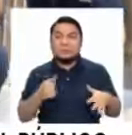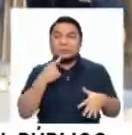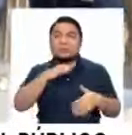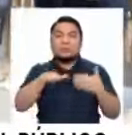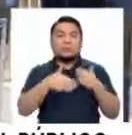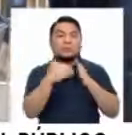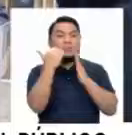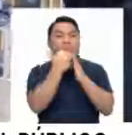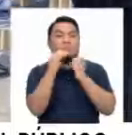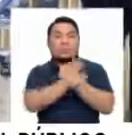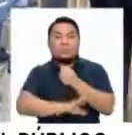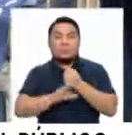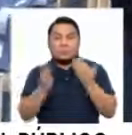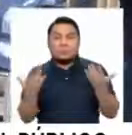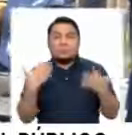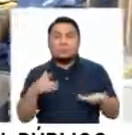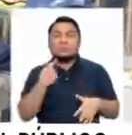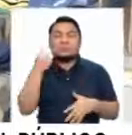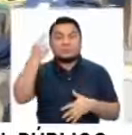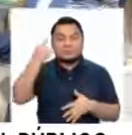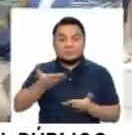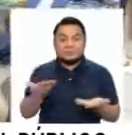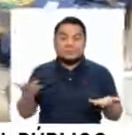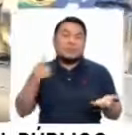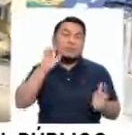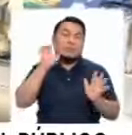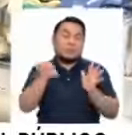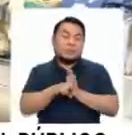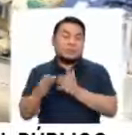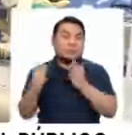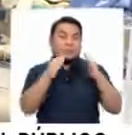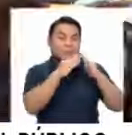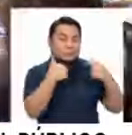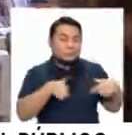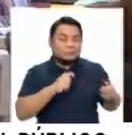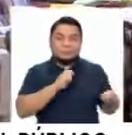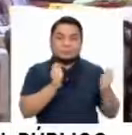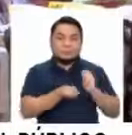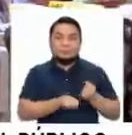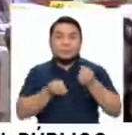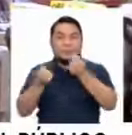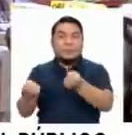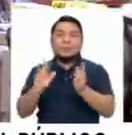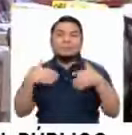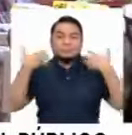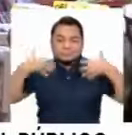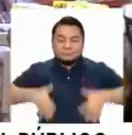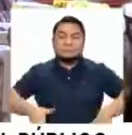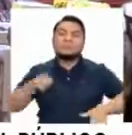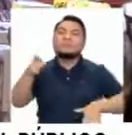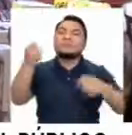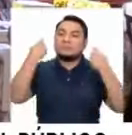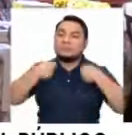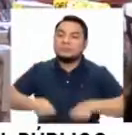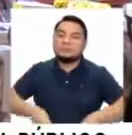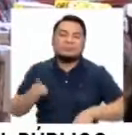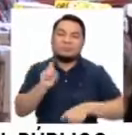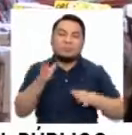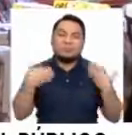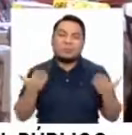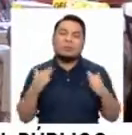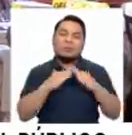protocolo a seguir. Si el producto es devuelto por alguna circunstancia al vendedor, ya que no podrá probarse lo adquirido,